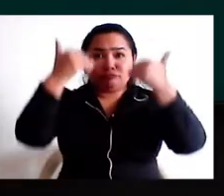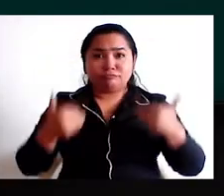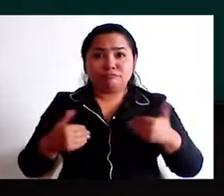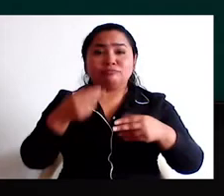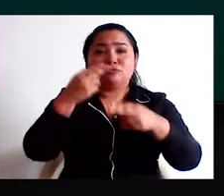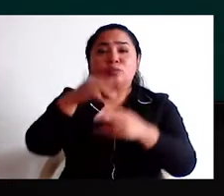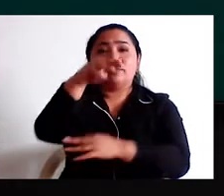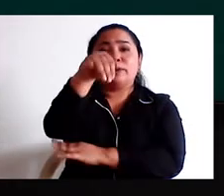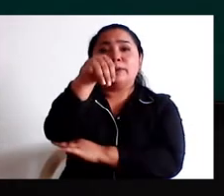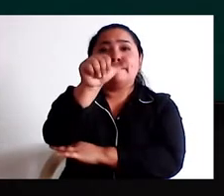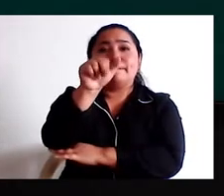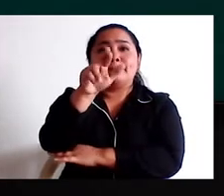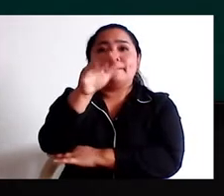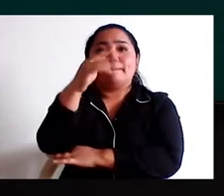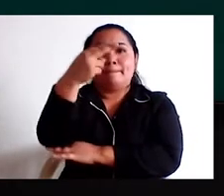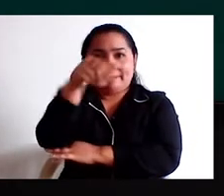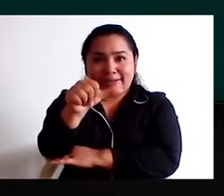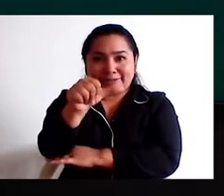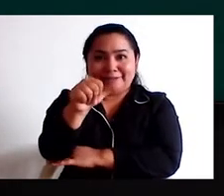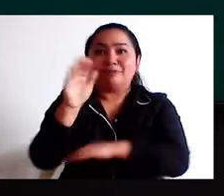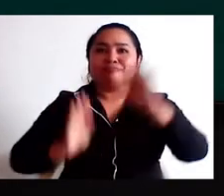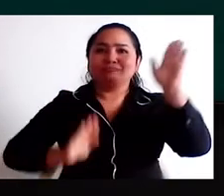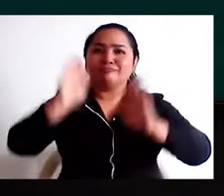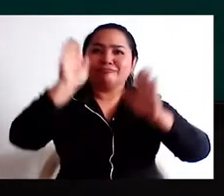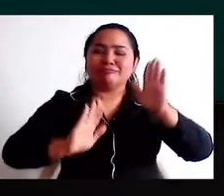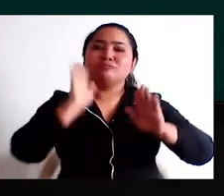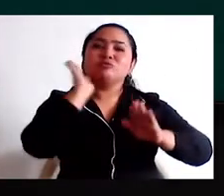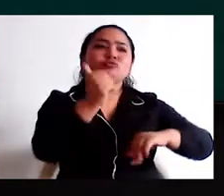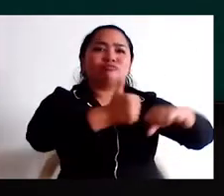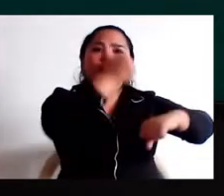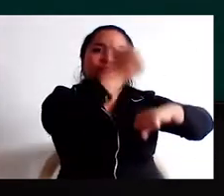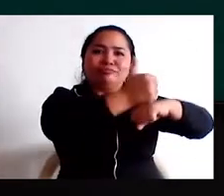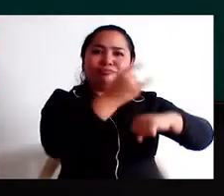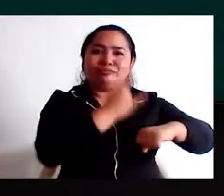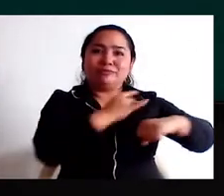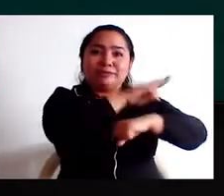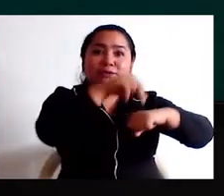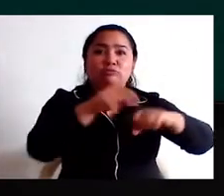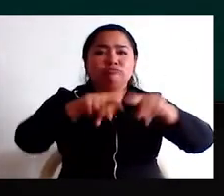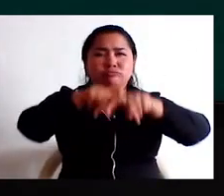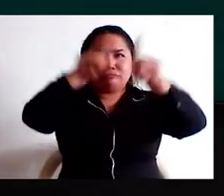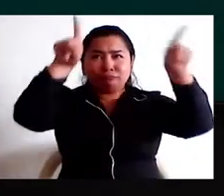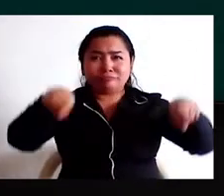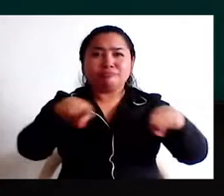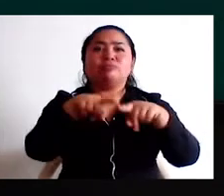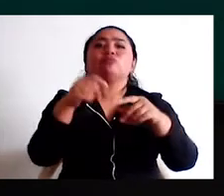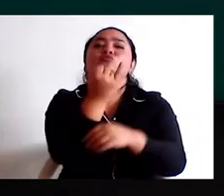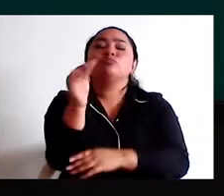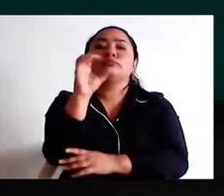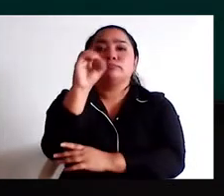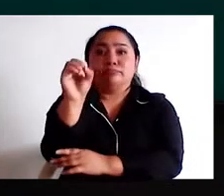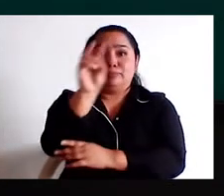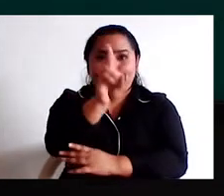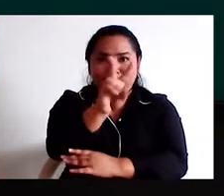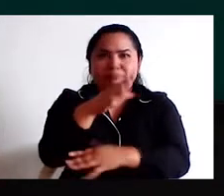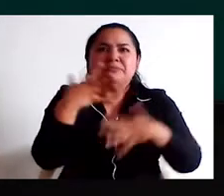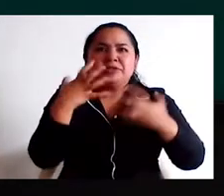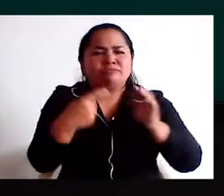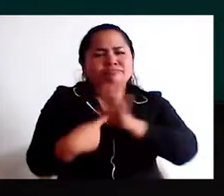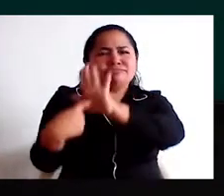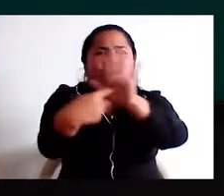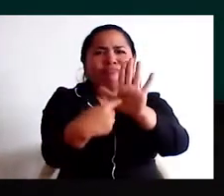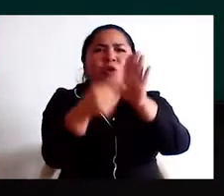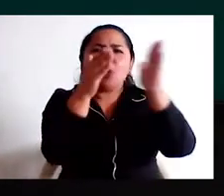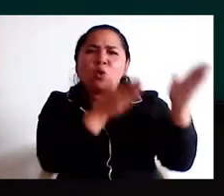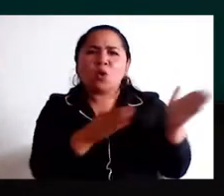soy martha sofía gonzález insuas y candidata a la rectoría de la universidad de nariño mi número en el tarjetón es el 02 quiero